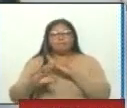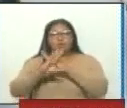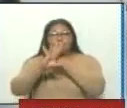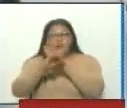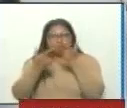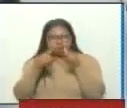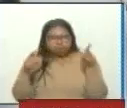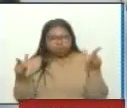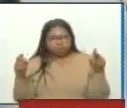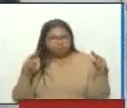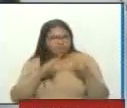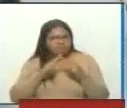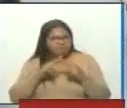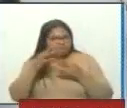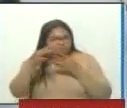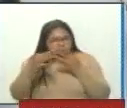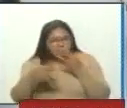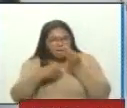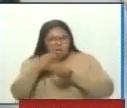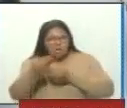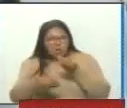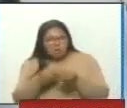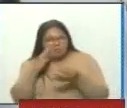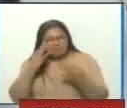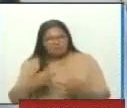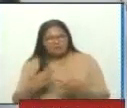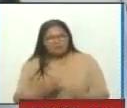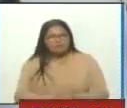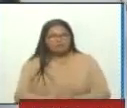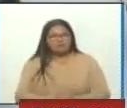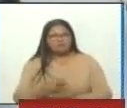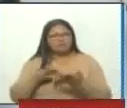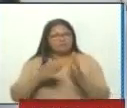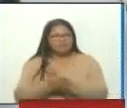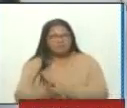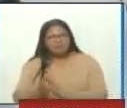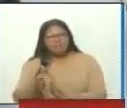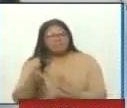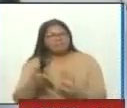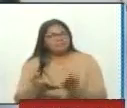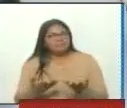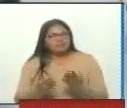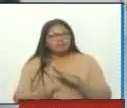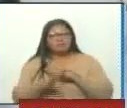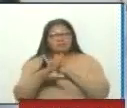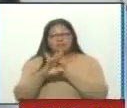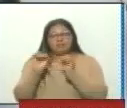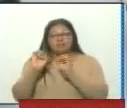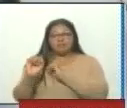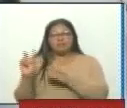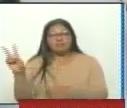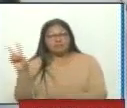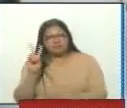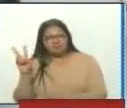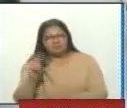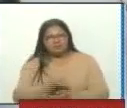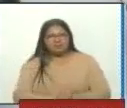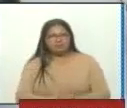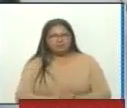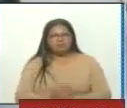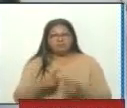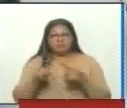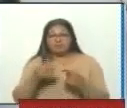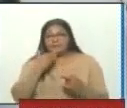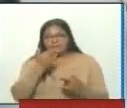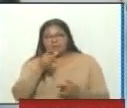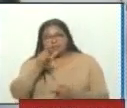se dio a conocer en detalle lo que significaba la ley, las sanciones contra Venezuela. Pero eso es lo que pide